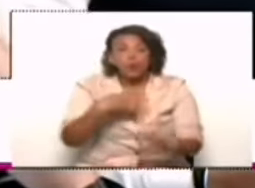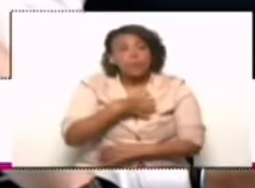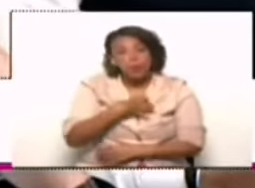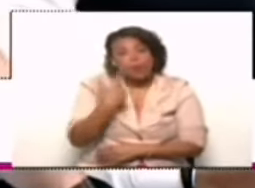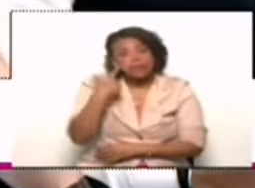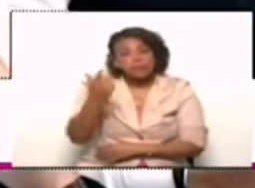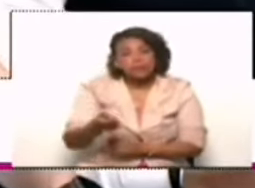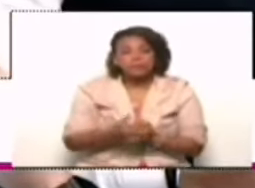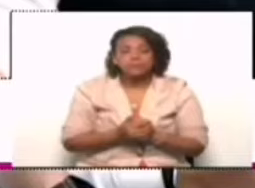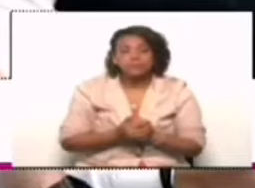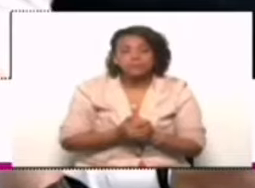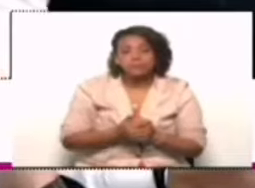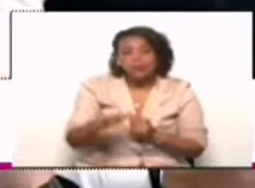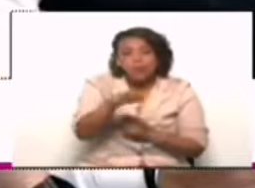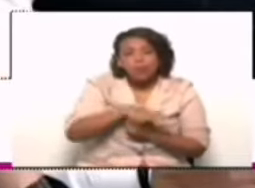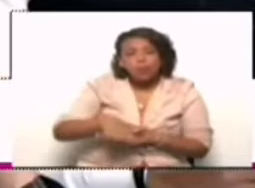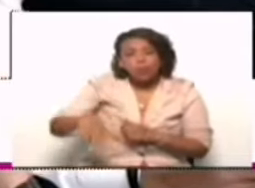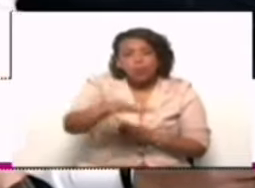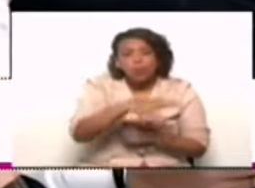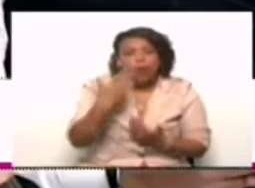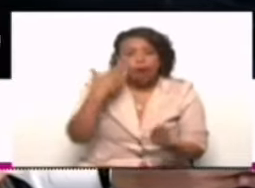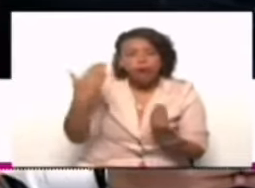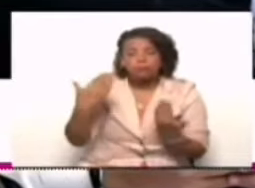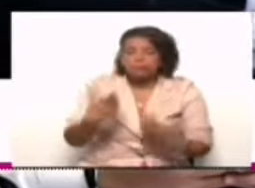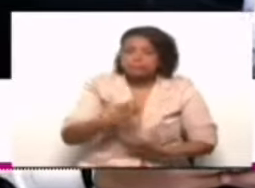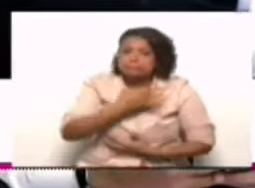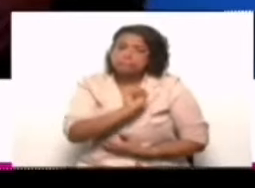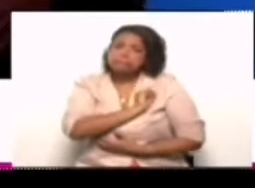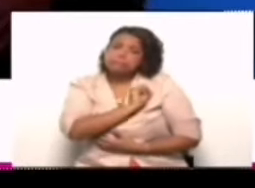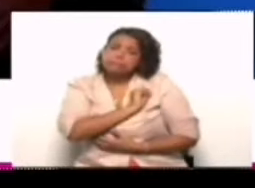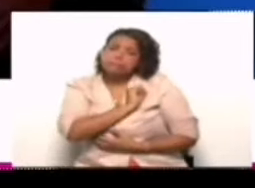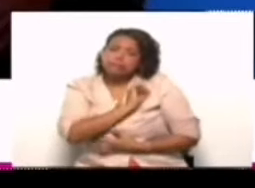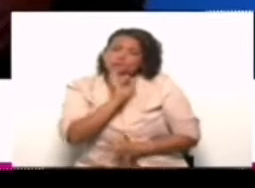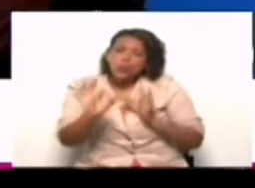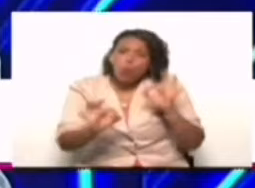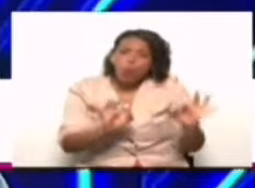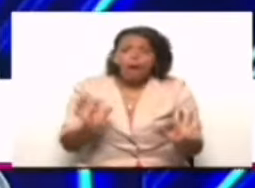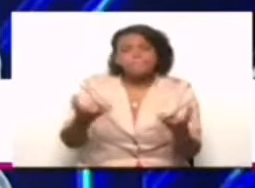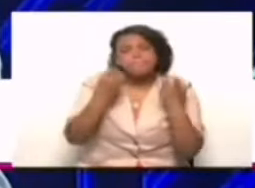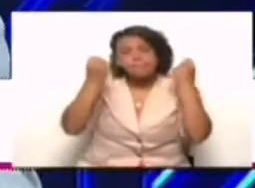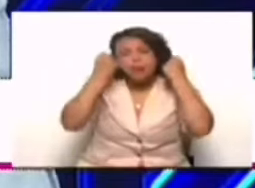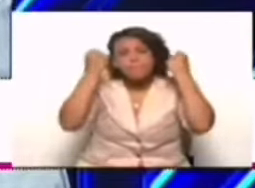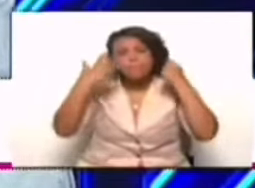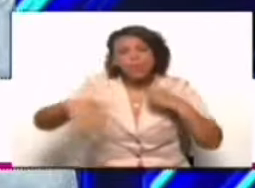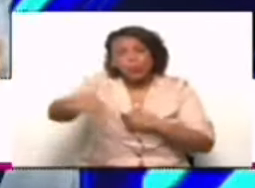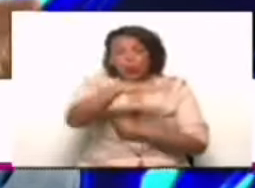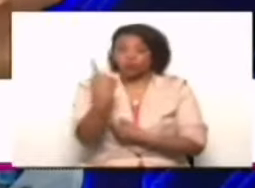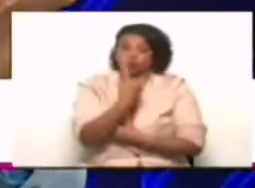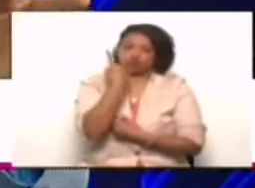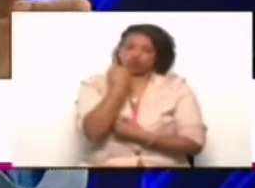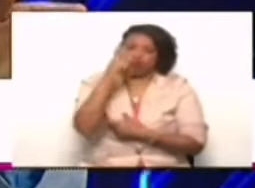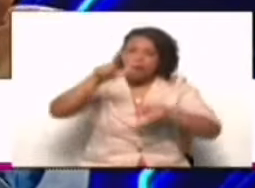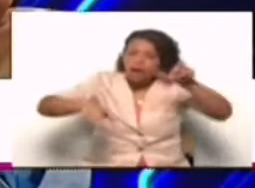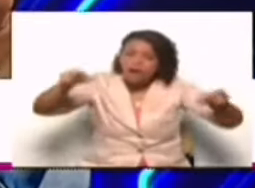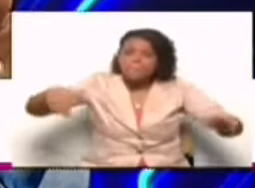detrás de la cobardía ellos promuevan, no solo aquí, porque ustedes